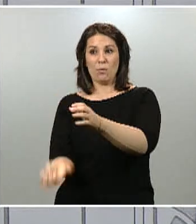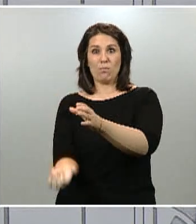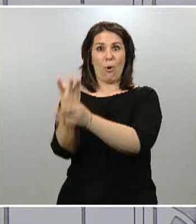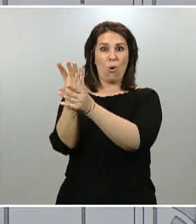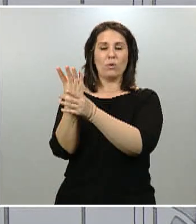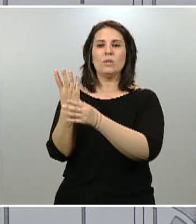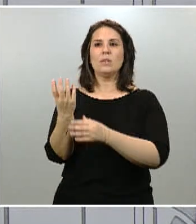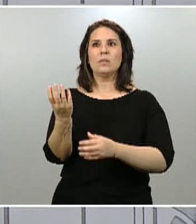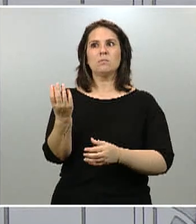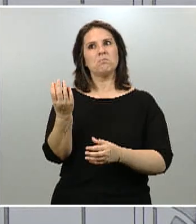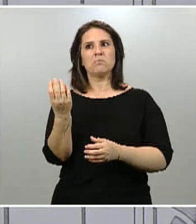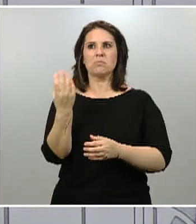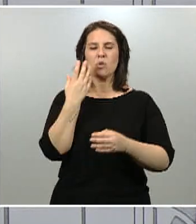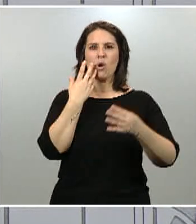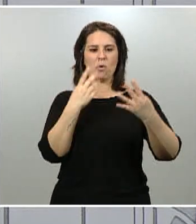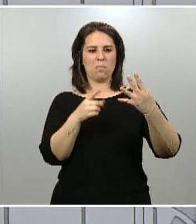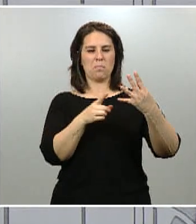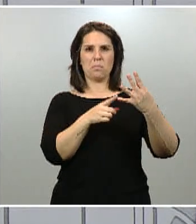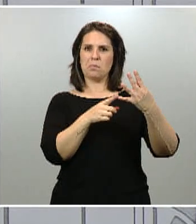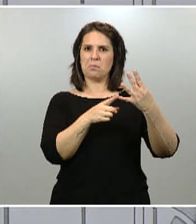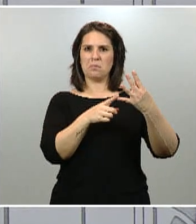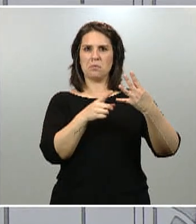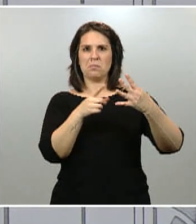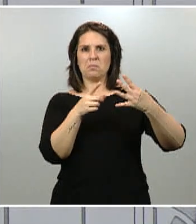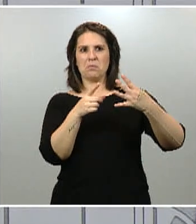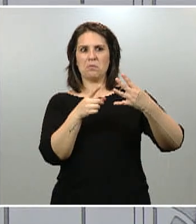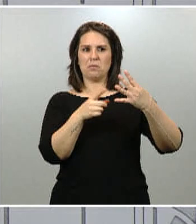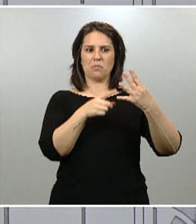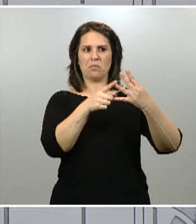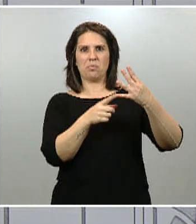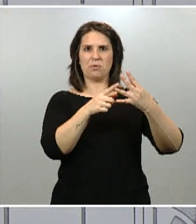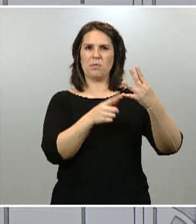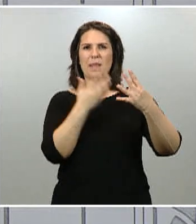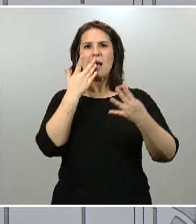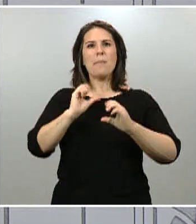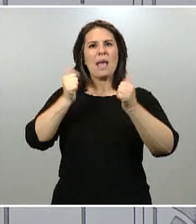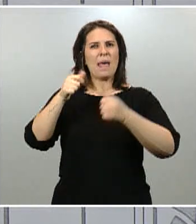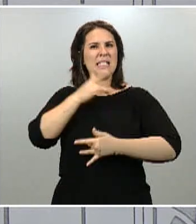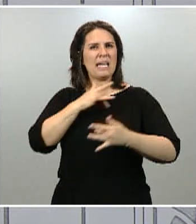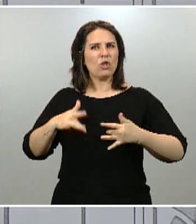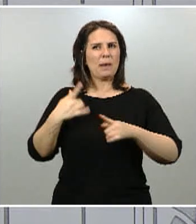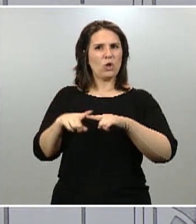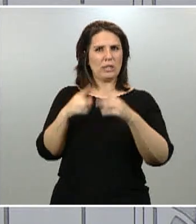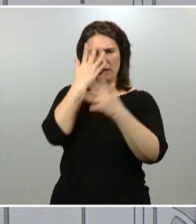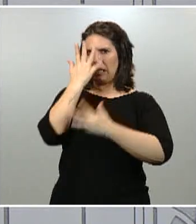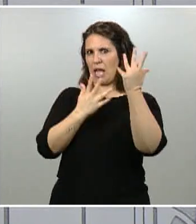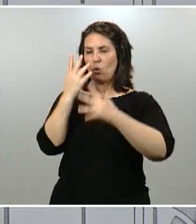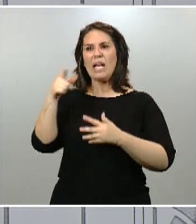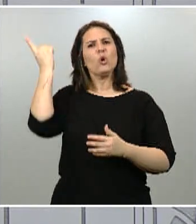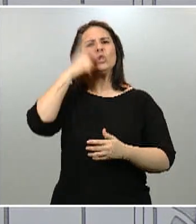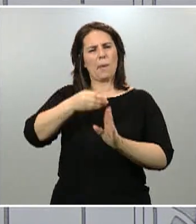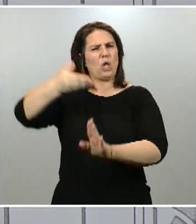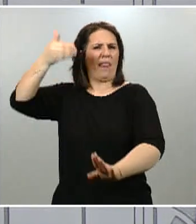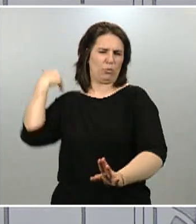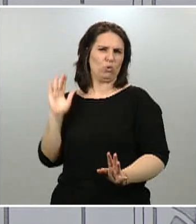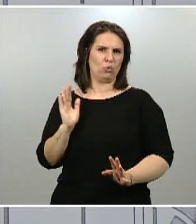semana de diciembre, de acuerdo a los periodos de incubación y los periodos de fecha de inicio de síntomas de aquellos casos. Eso lo sabemos desde hace mucho tiempo, por lo tanto, la